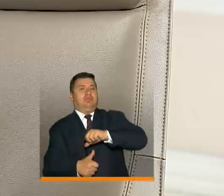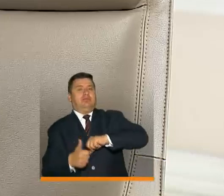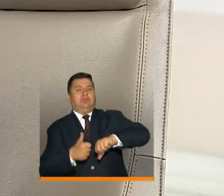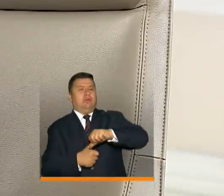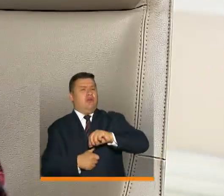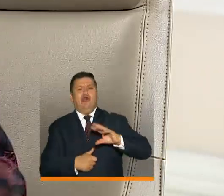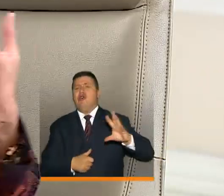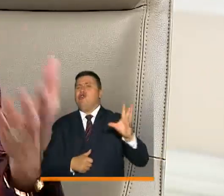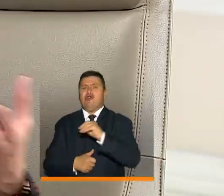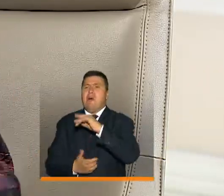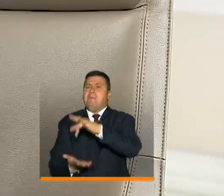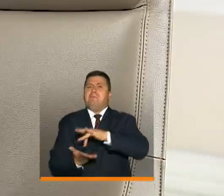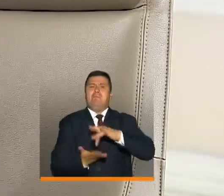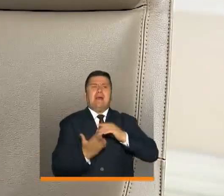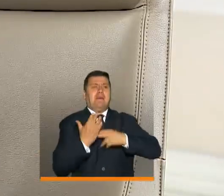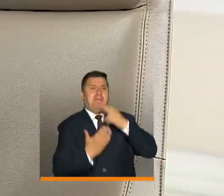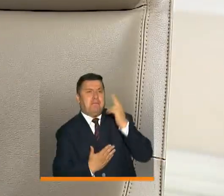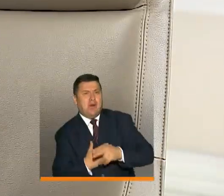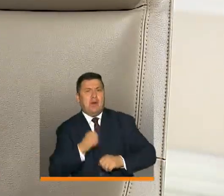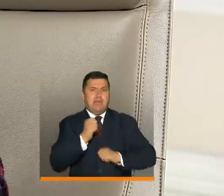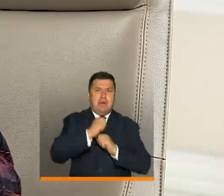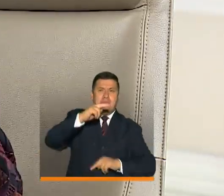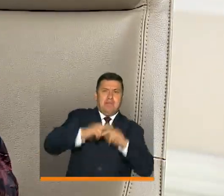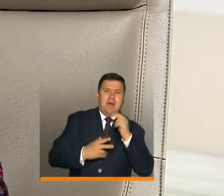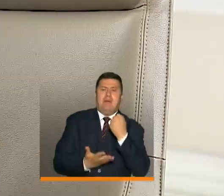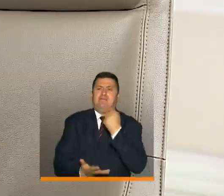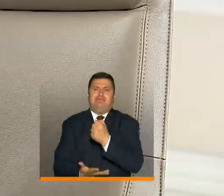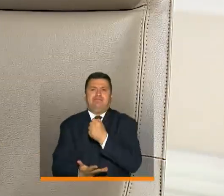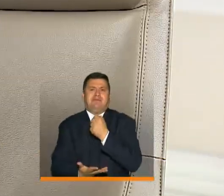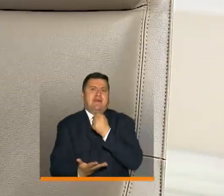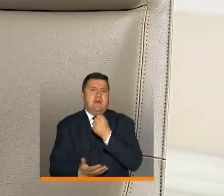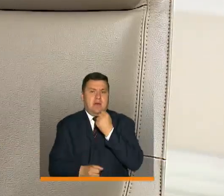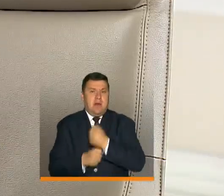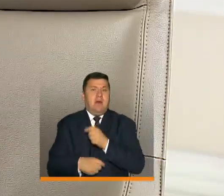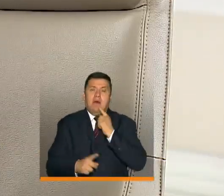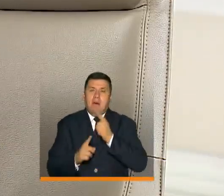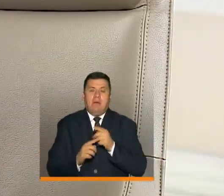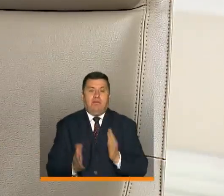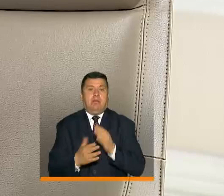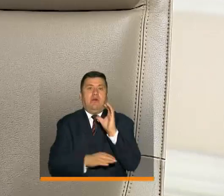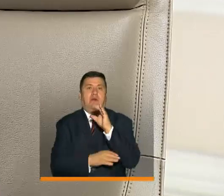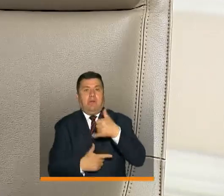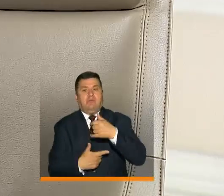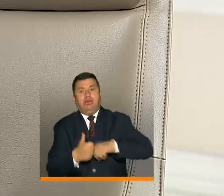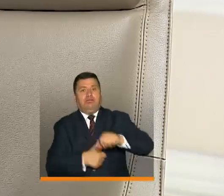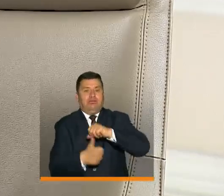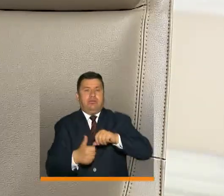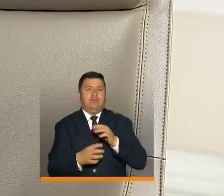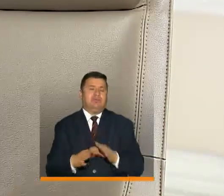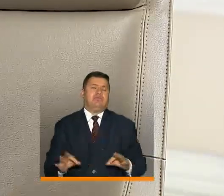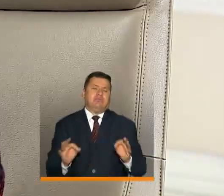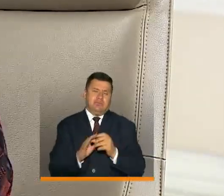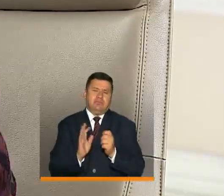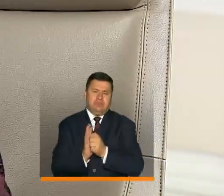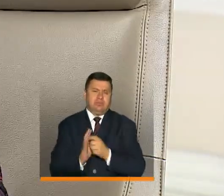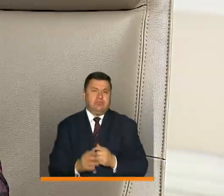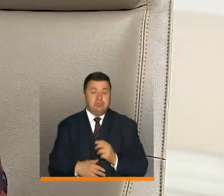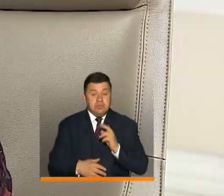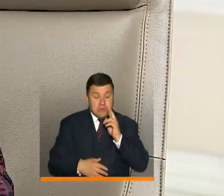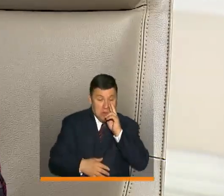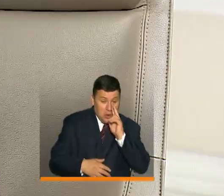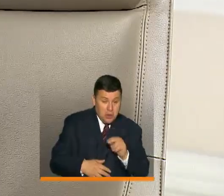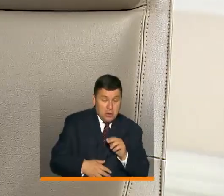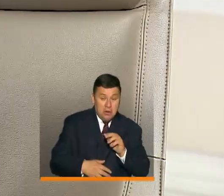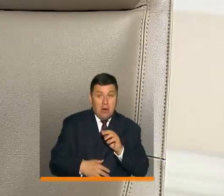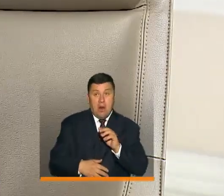de todo el gobierno y de todas las regiones a través de todo ese trabajo de la Comisión Intersectorial, pero yo creo que es de resaltar que entre junio